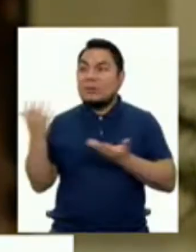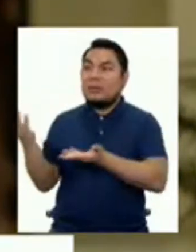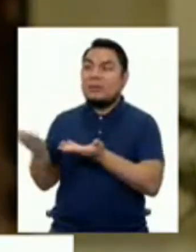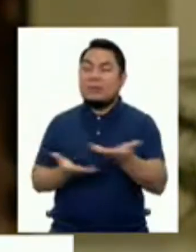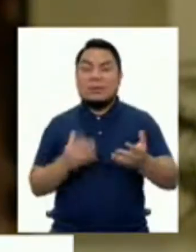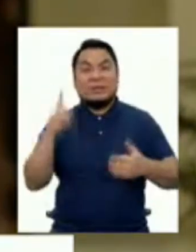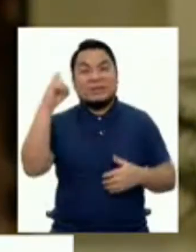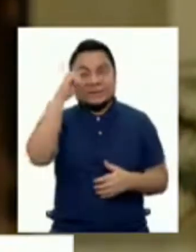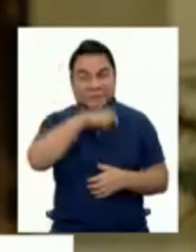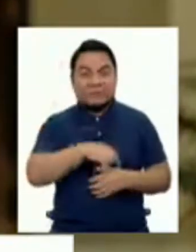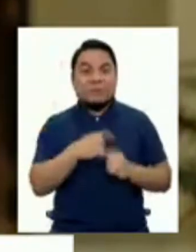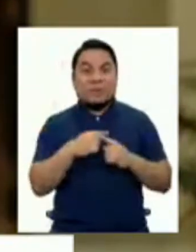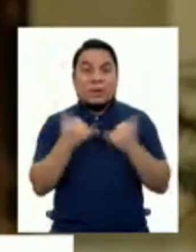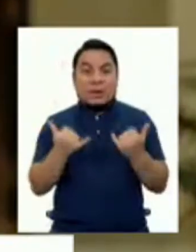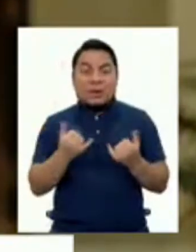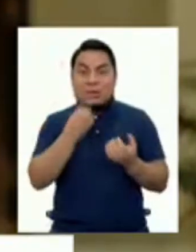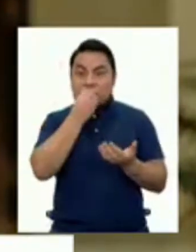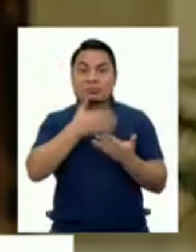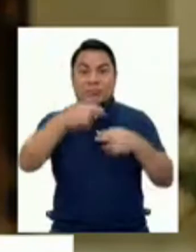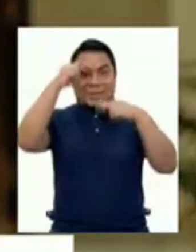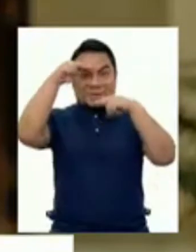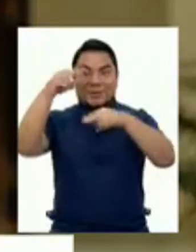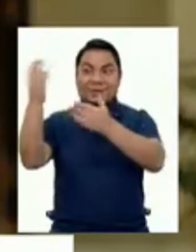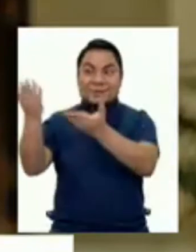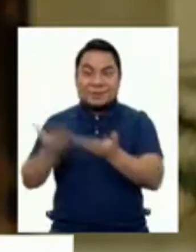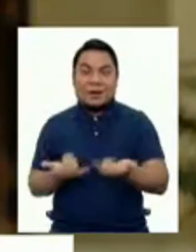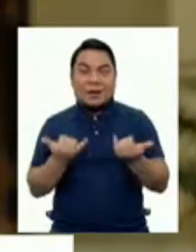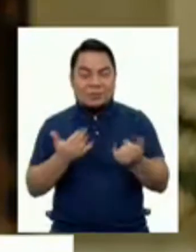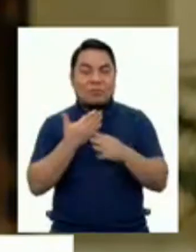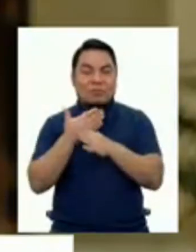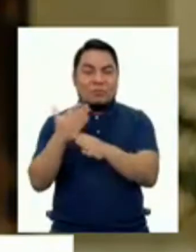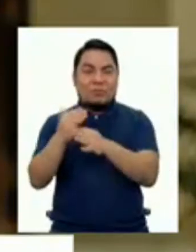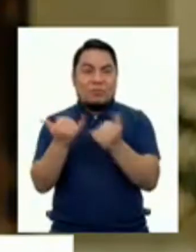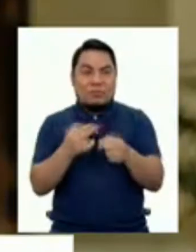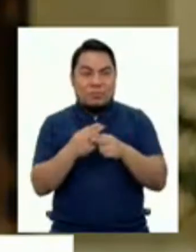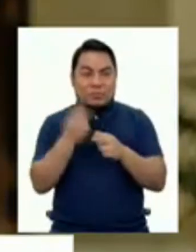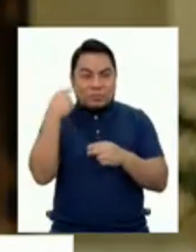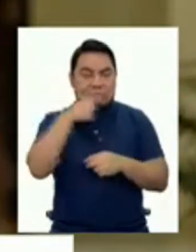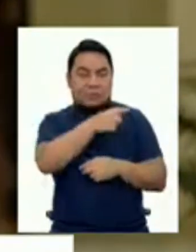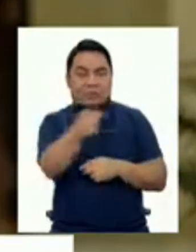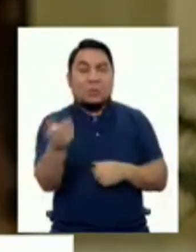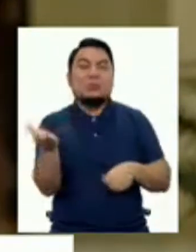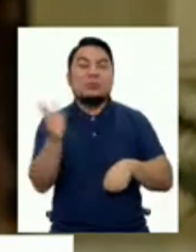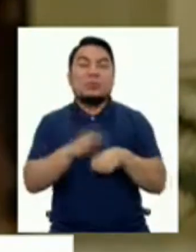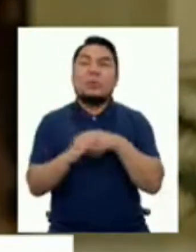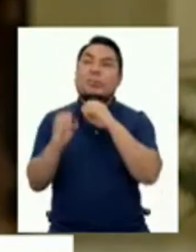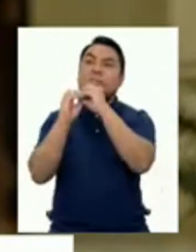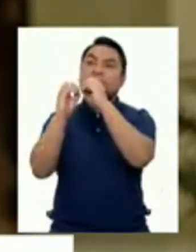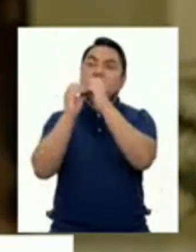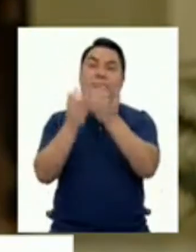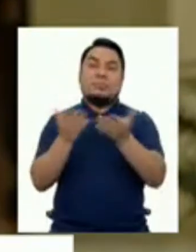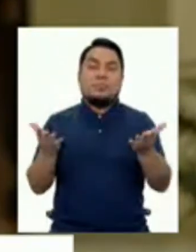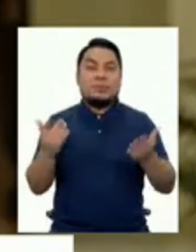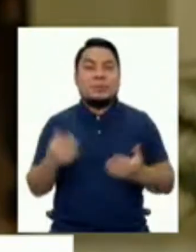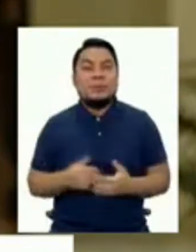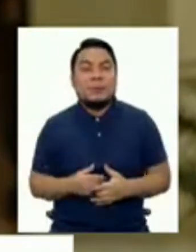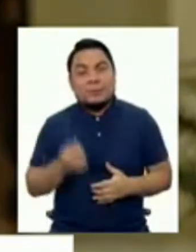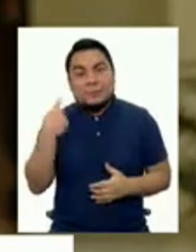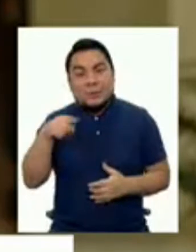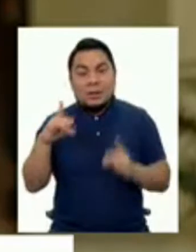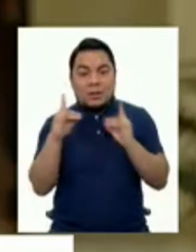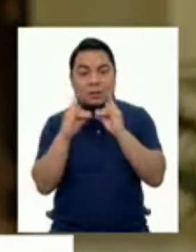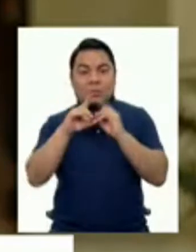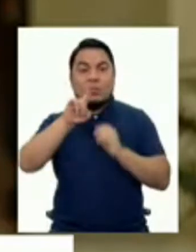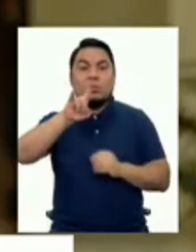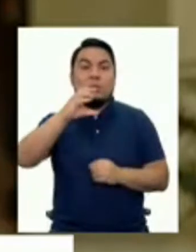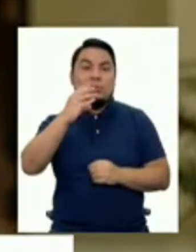Y ahora tenemos buenas noticias que vamos a compartir en breve con ustedes respecto al equipamiento para las camas